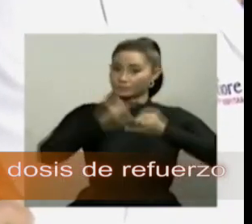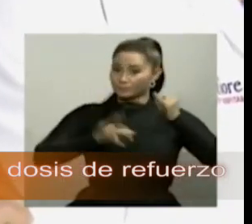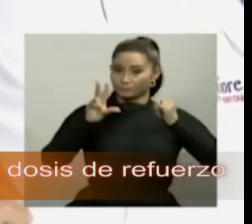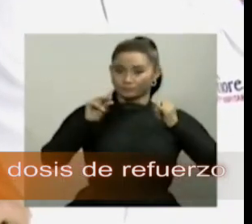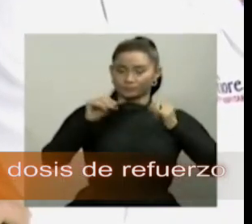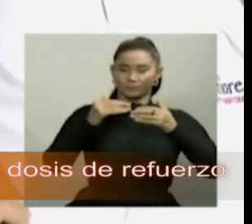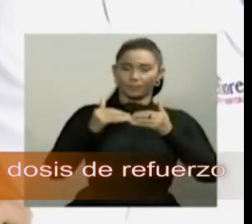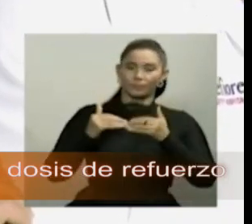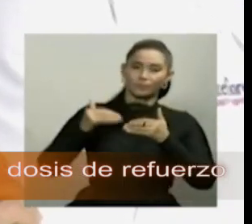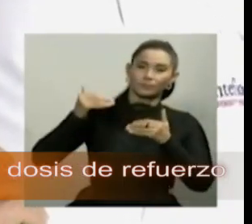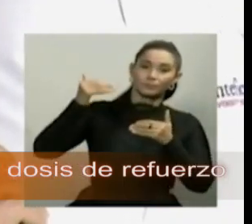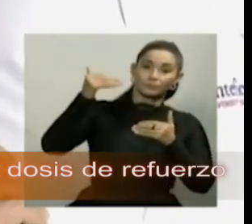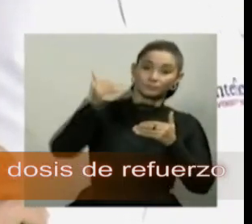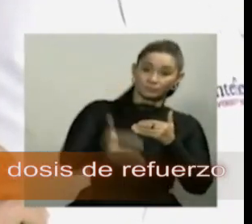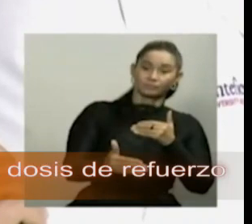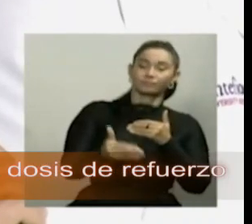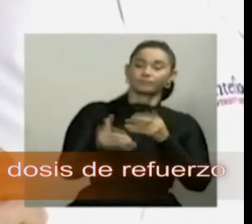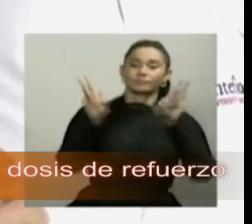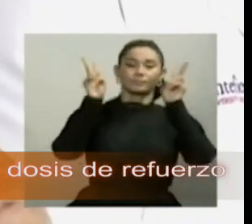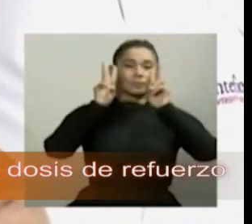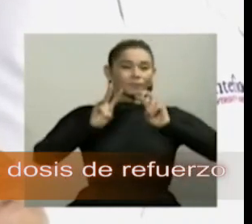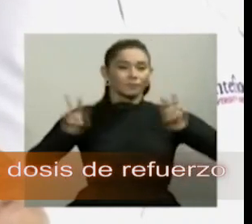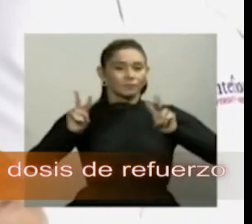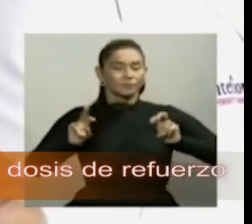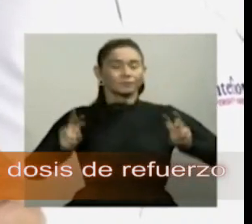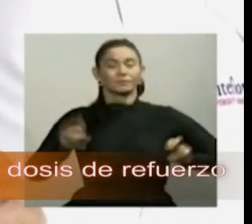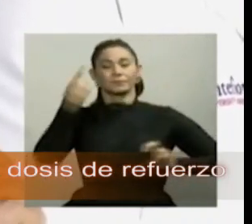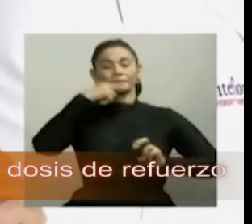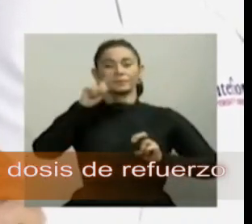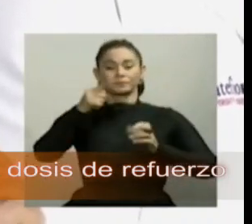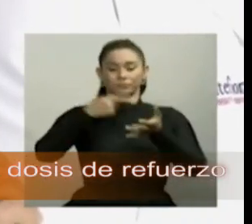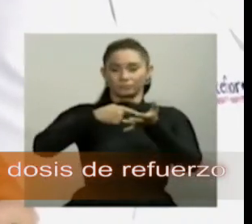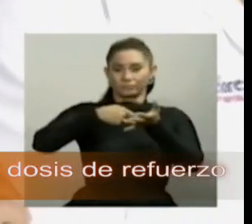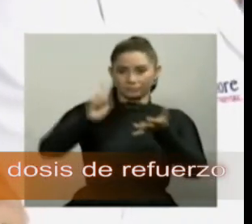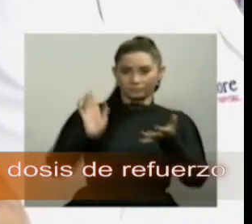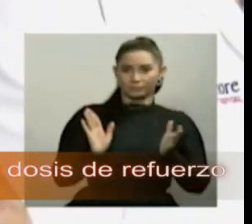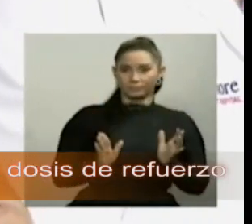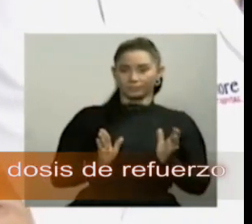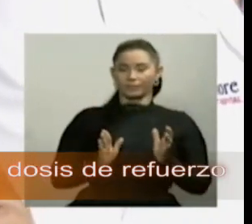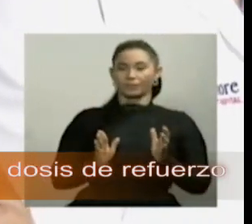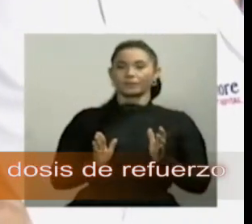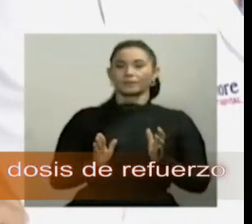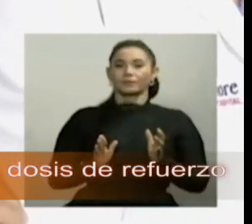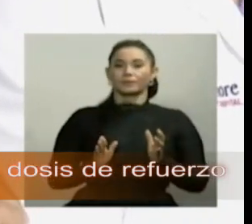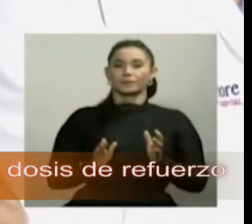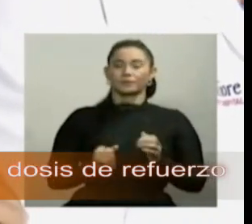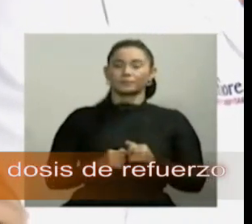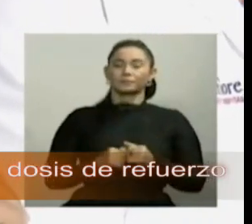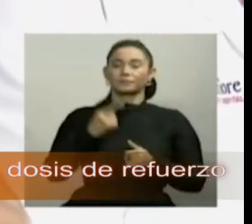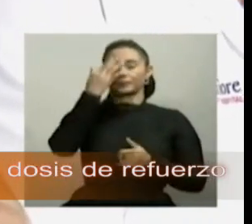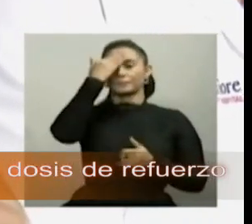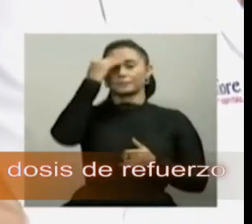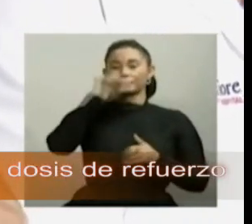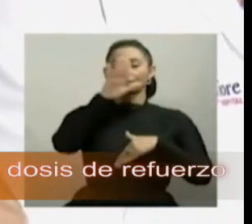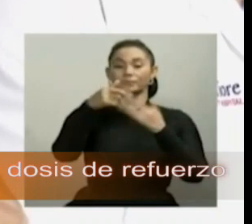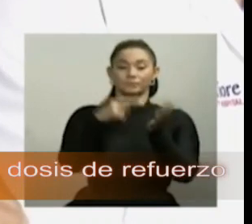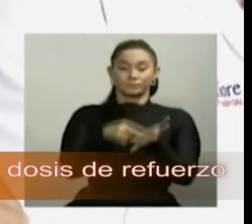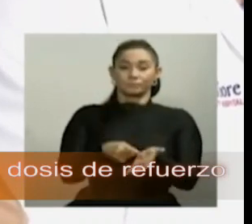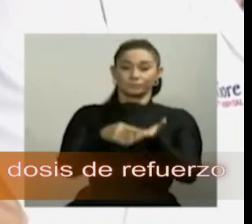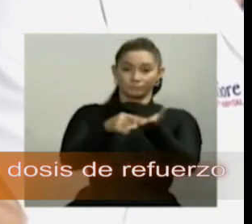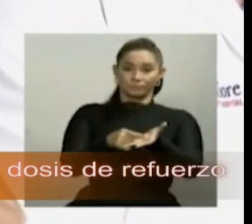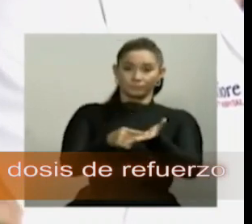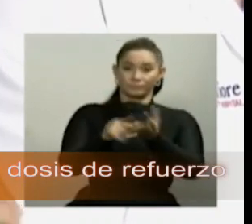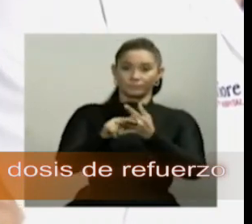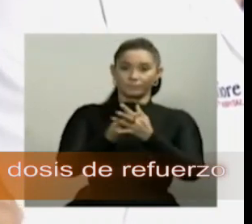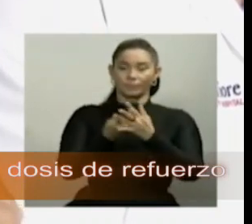son estudios en proceso y sin embargo se aprobaron de manera incuestionable porque la evidencia